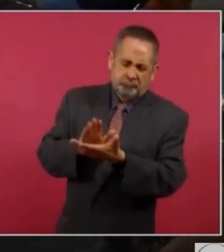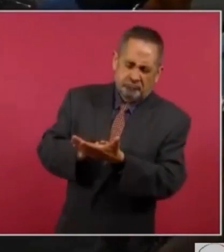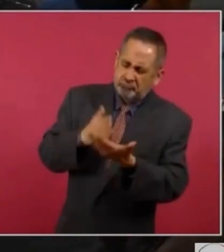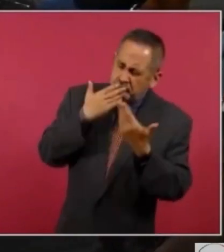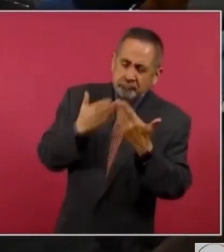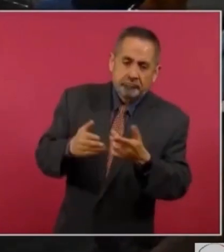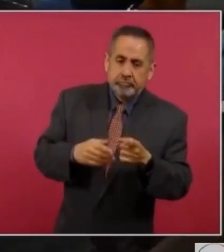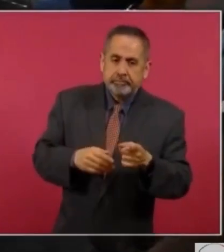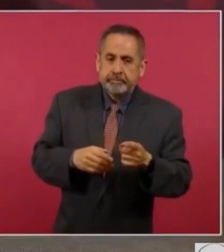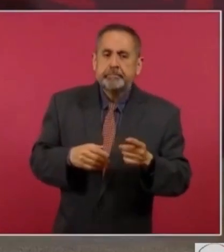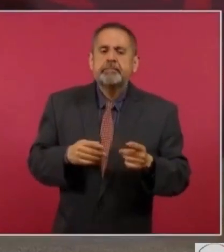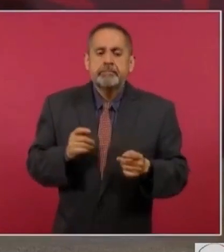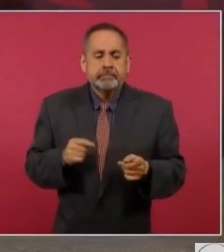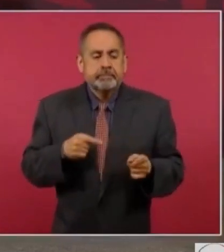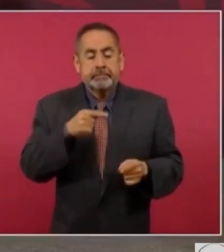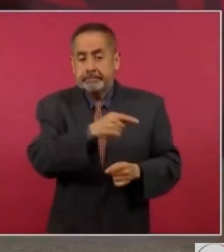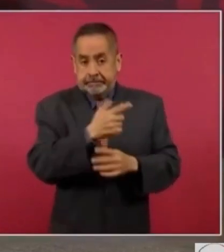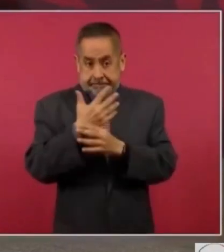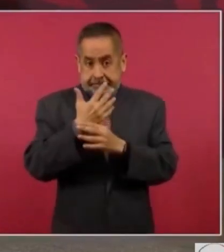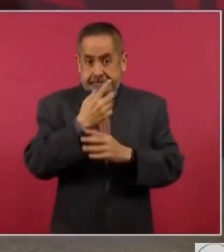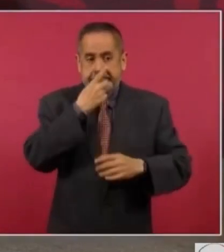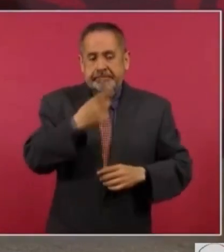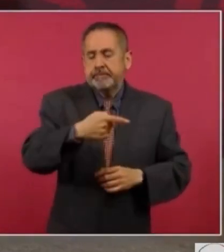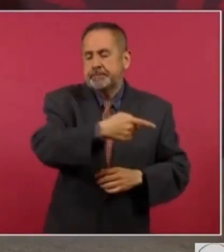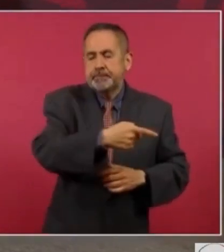diciendo de que